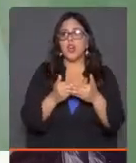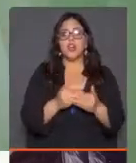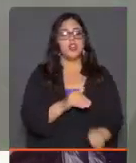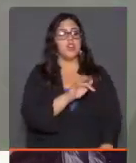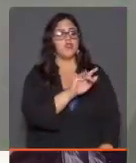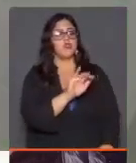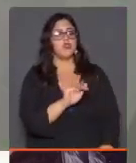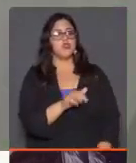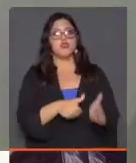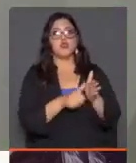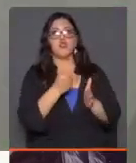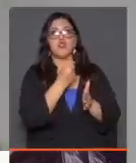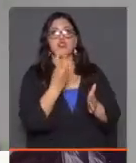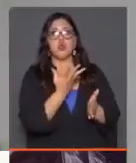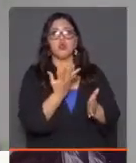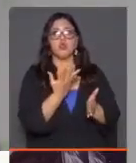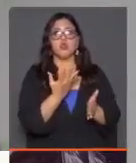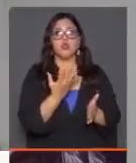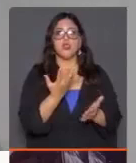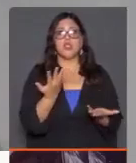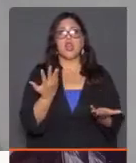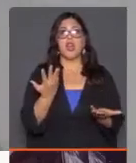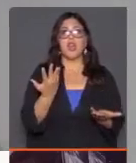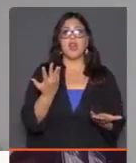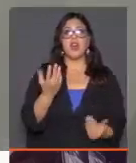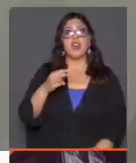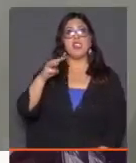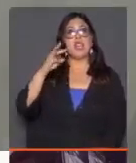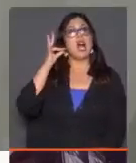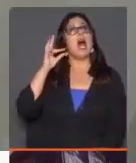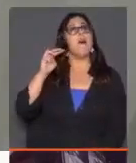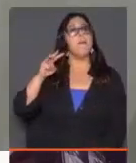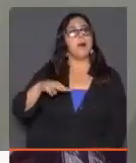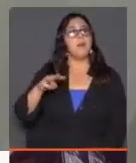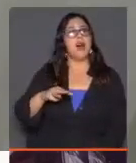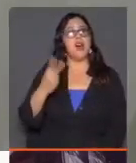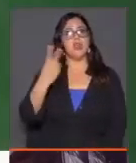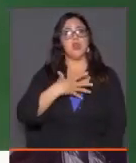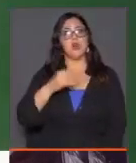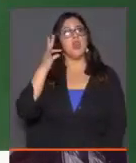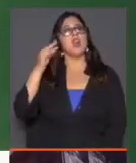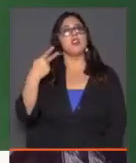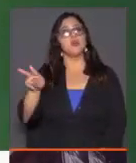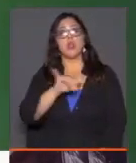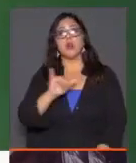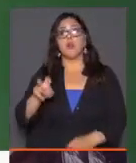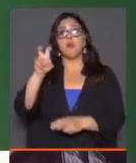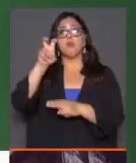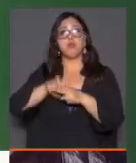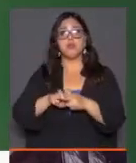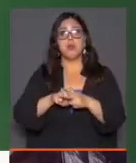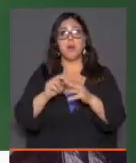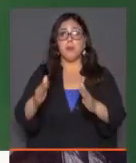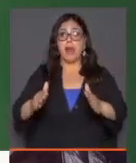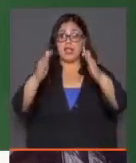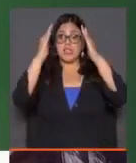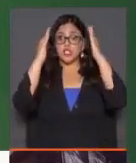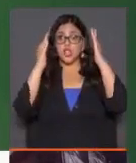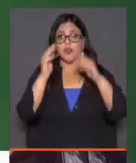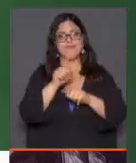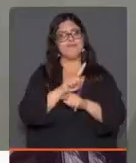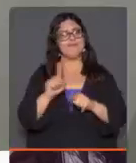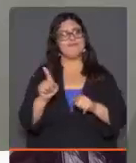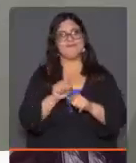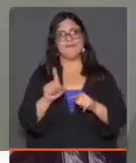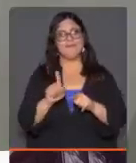RUT, el de la madre de 2 de sus hijas, y luego se fue a sentar a esperar su turno, no para ser atendido, sino que para ser